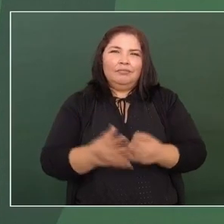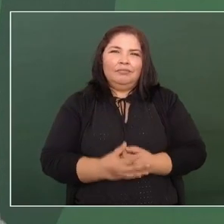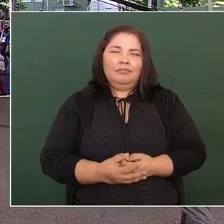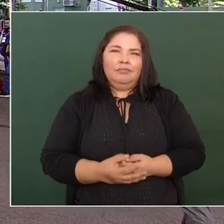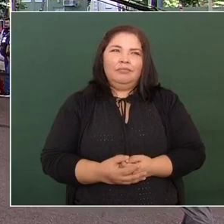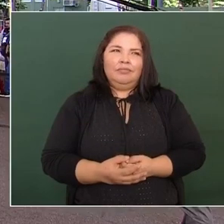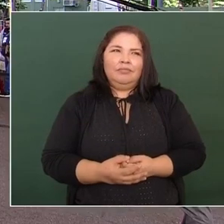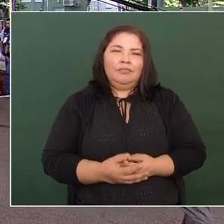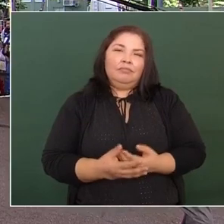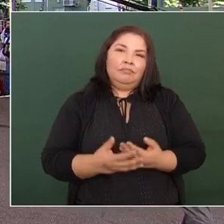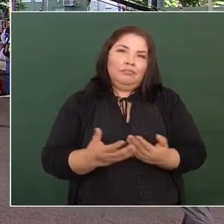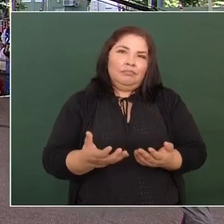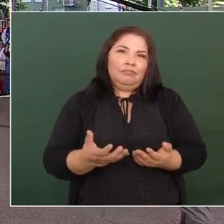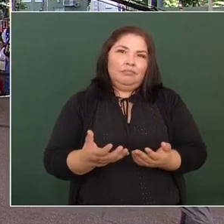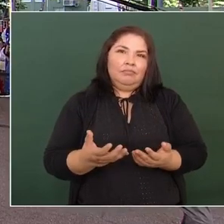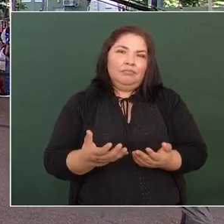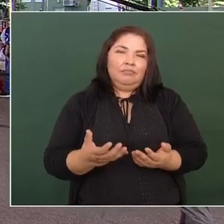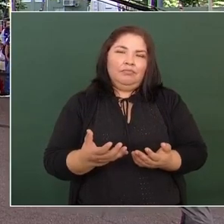sino